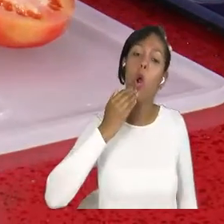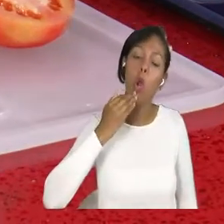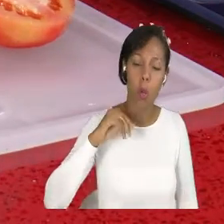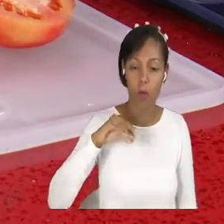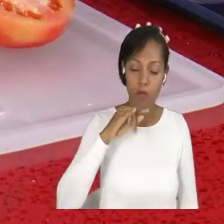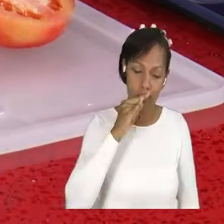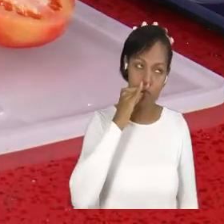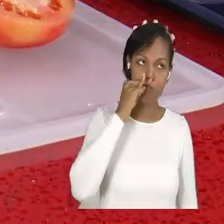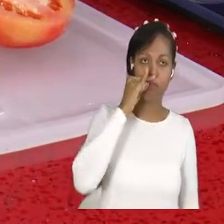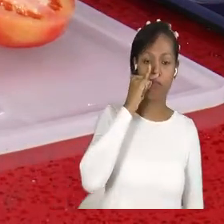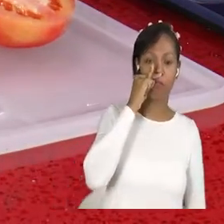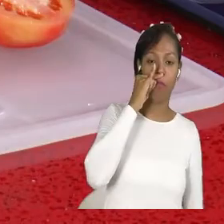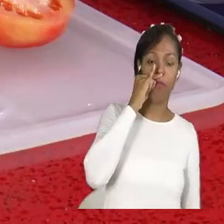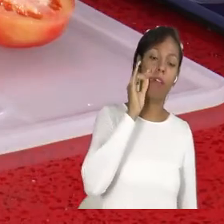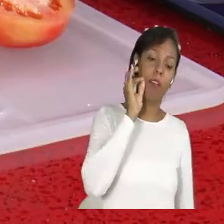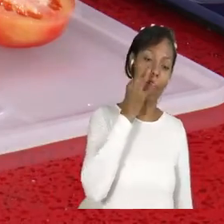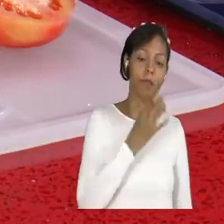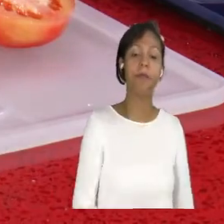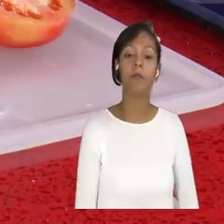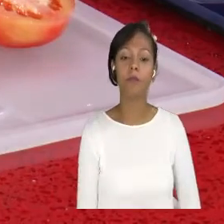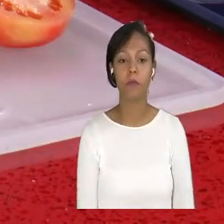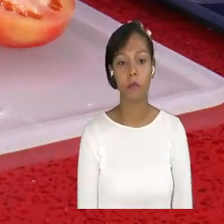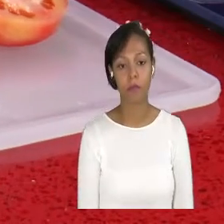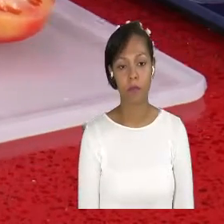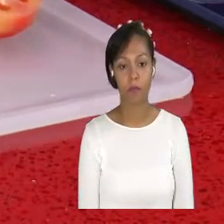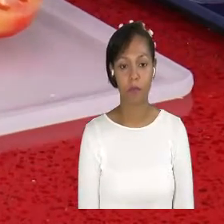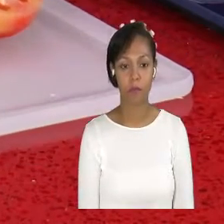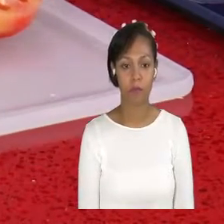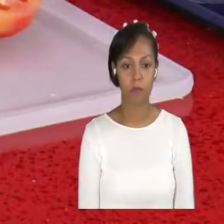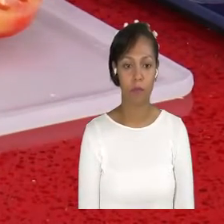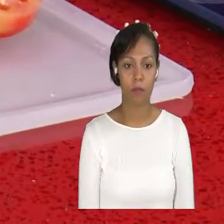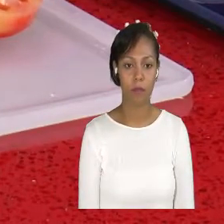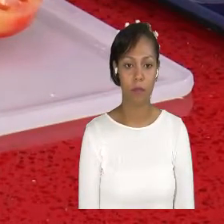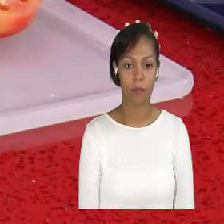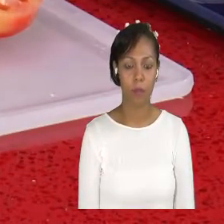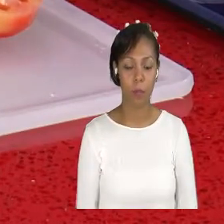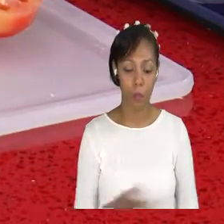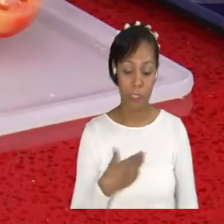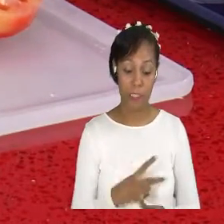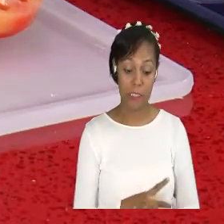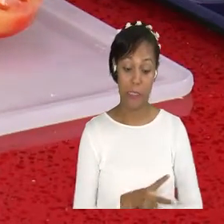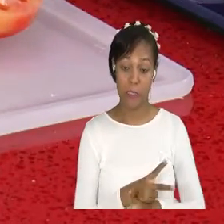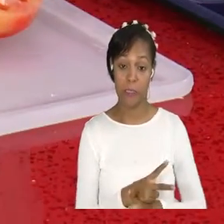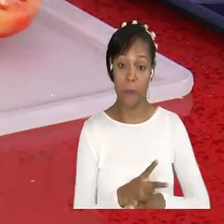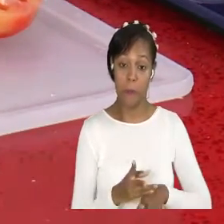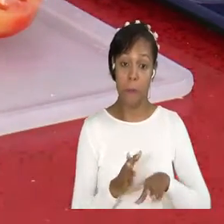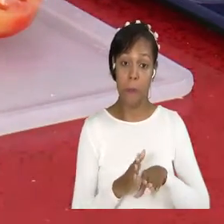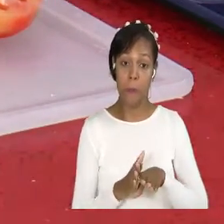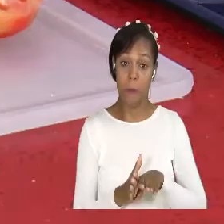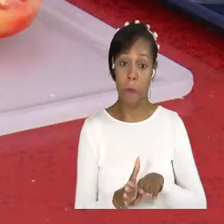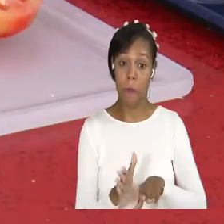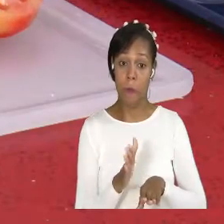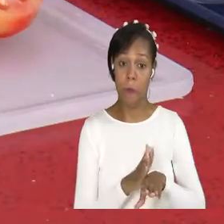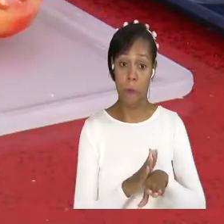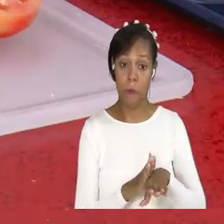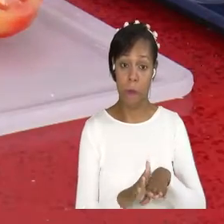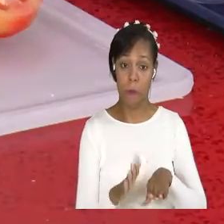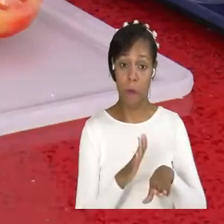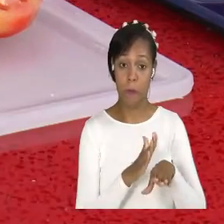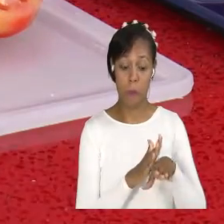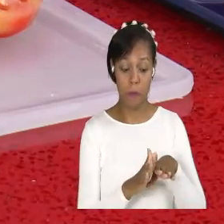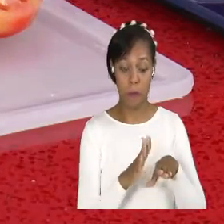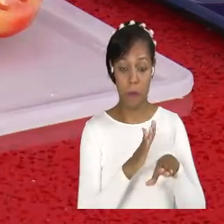aroma. Entonces va a quedar diferente. Yo estoy haciéndolo aquí con cuidadito porque la verdad es que... No te cortes. Caramba, sí, ¿no? Y el